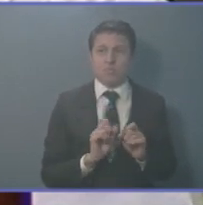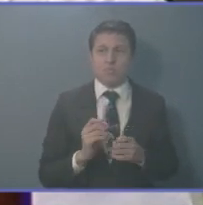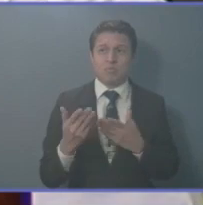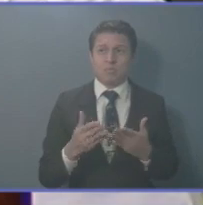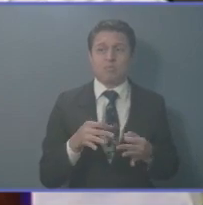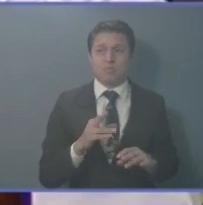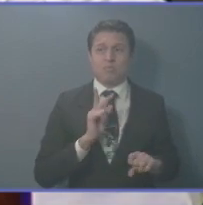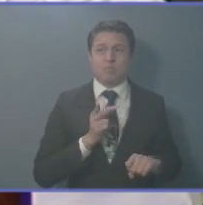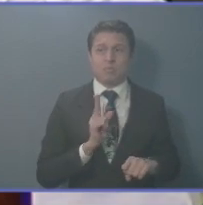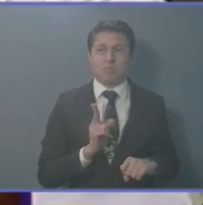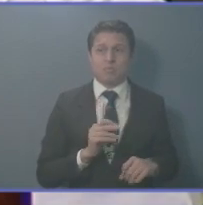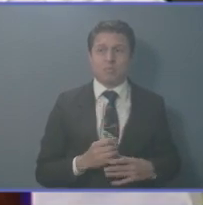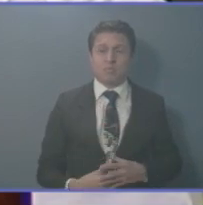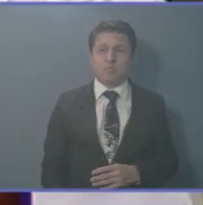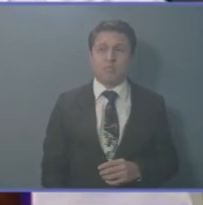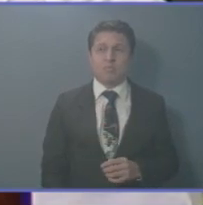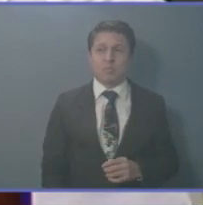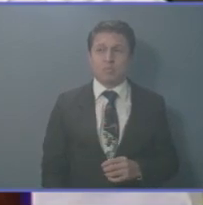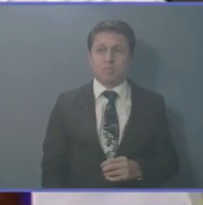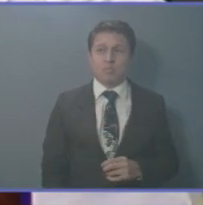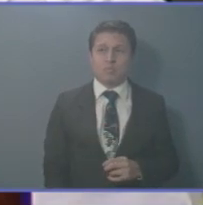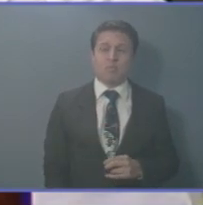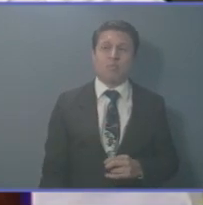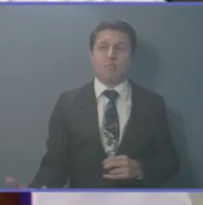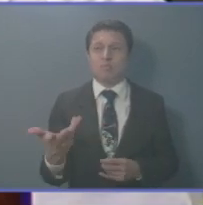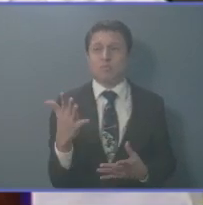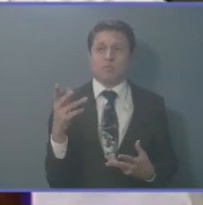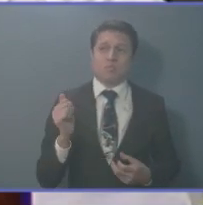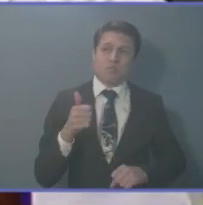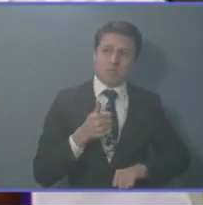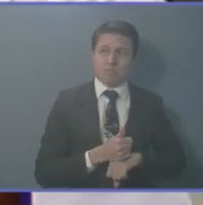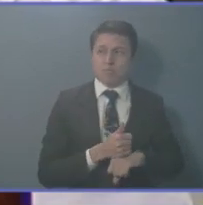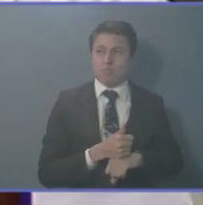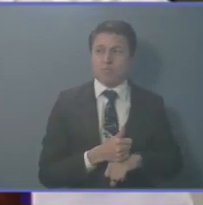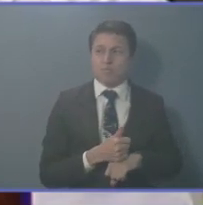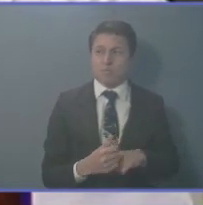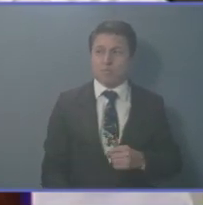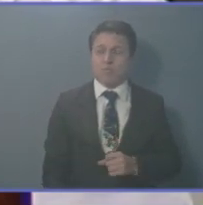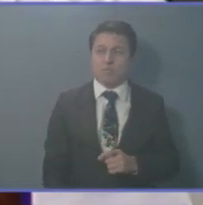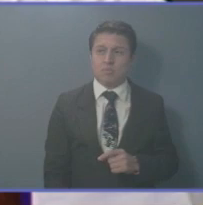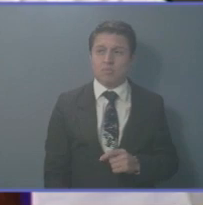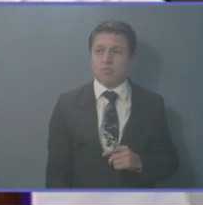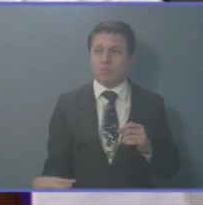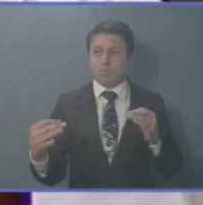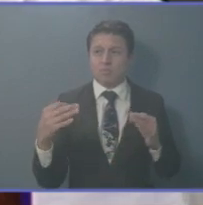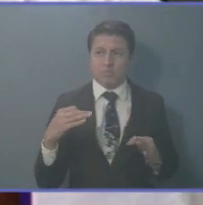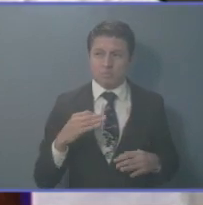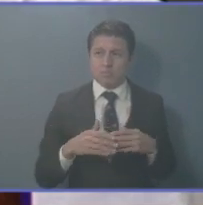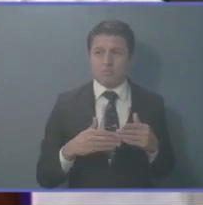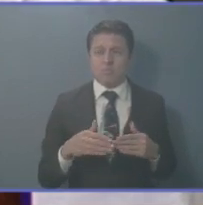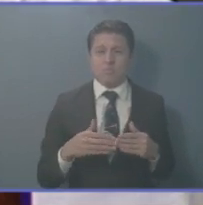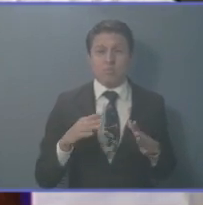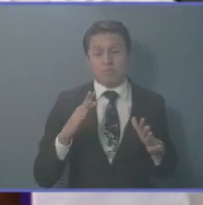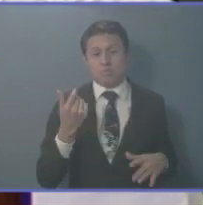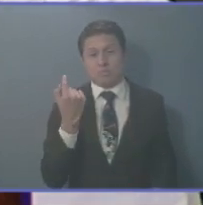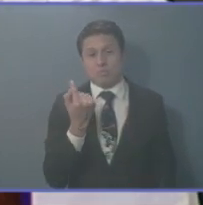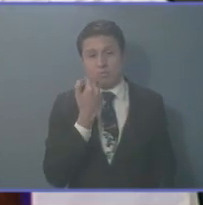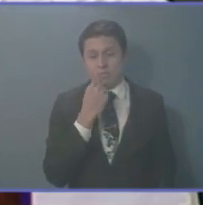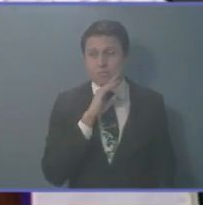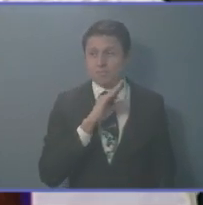mismo. Serán sujetas de aislamiento todas las personas confirmadas con COVID-19, las cuales deberán ser separadas de los casos